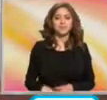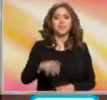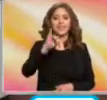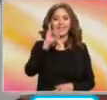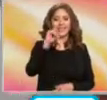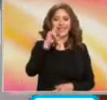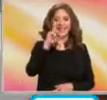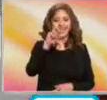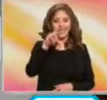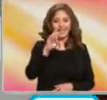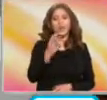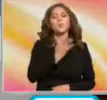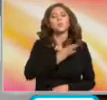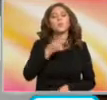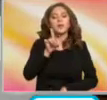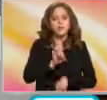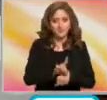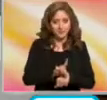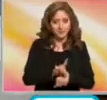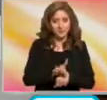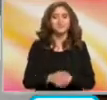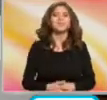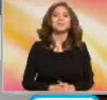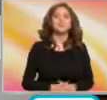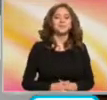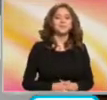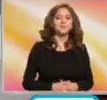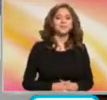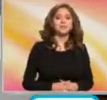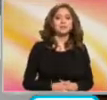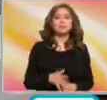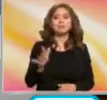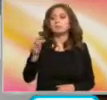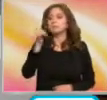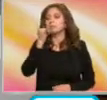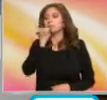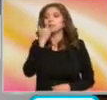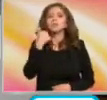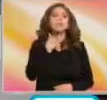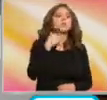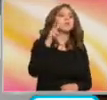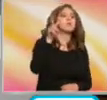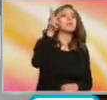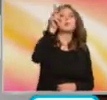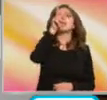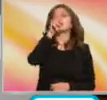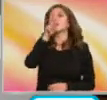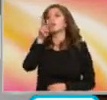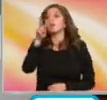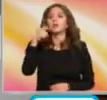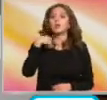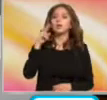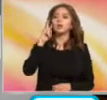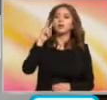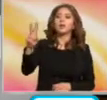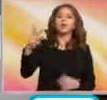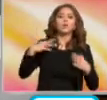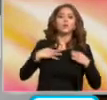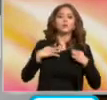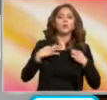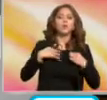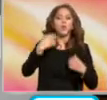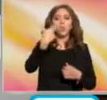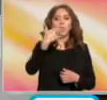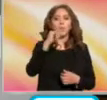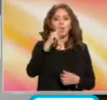Irene, muy buenos días. Irene. Yo te veo pajareando. Estoy pajareando, pero no es que estoy viendo el suéter de Humberto, qué bonito. ¿El suéter Ese de sí